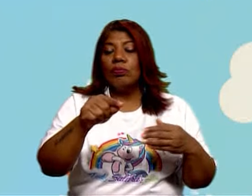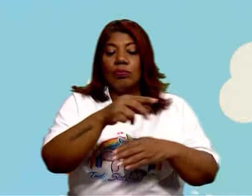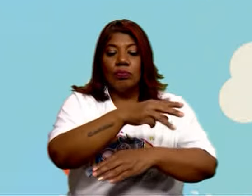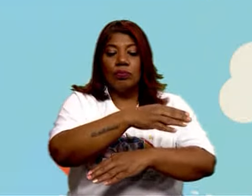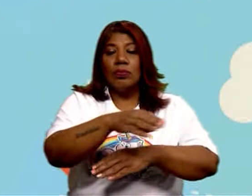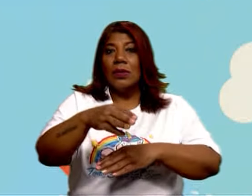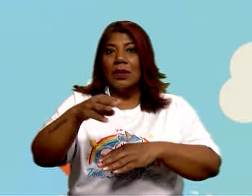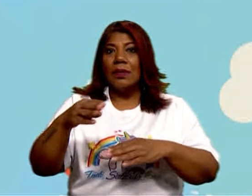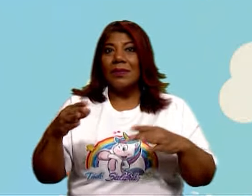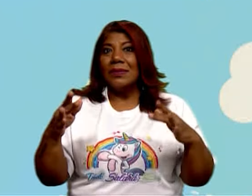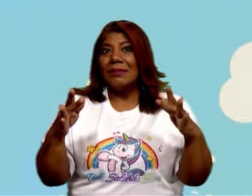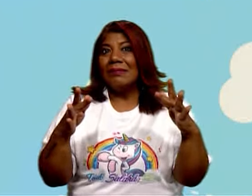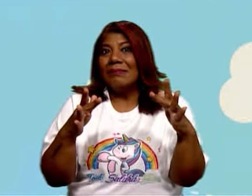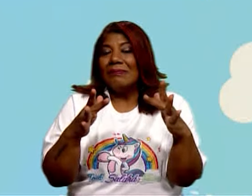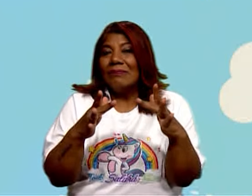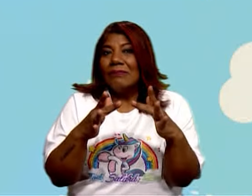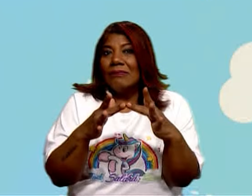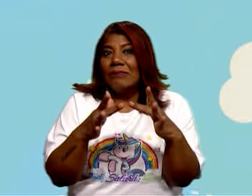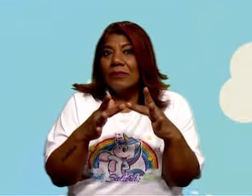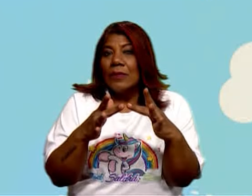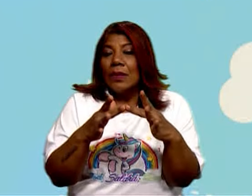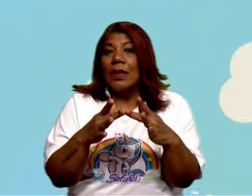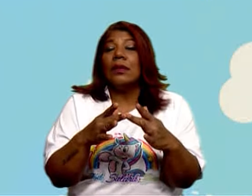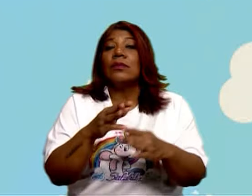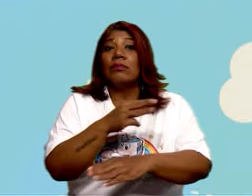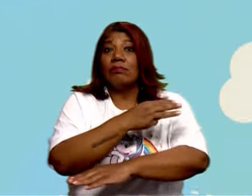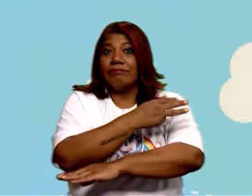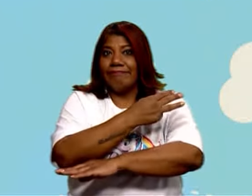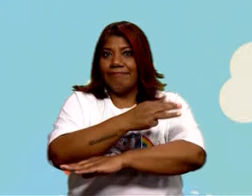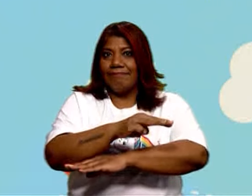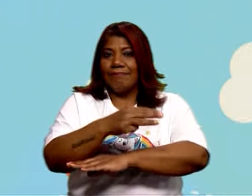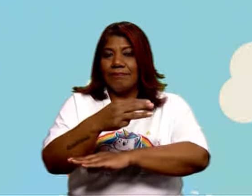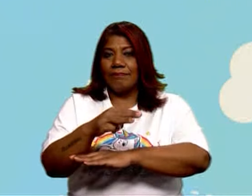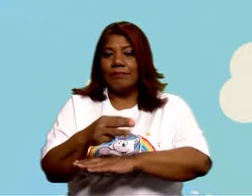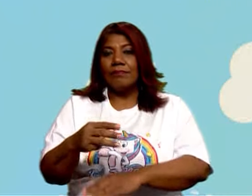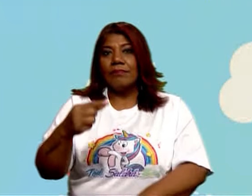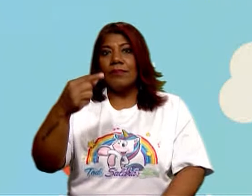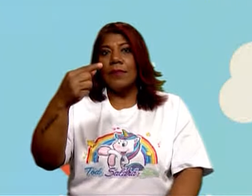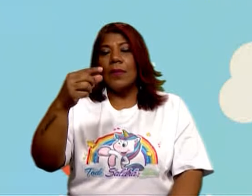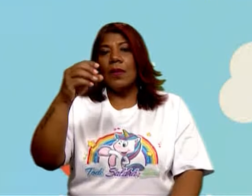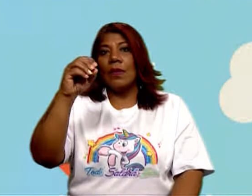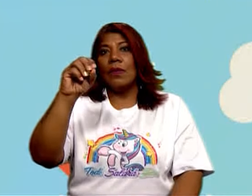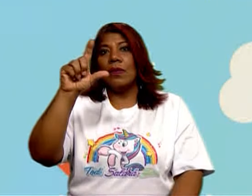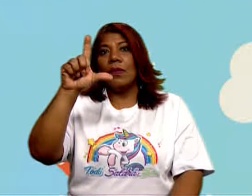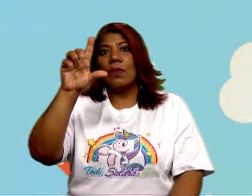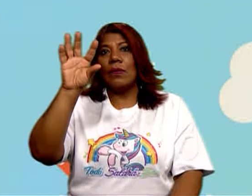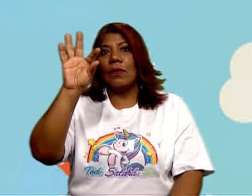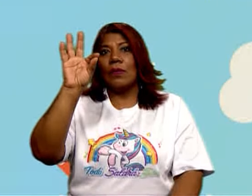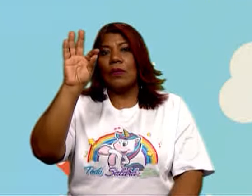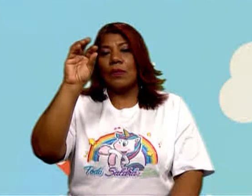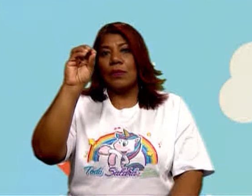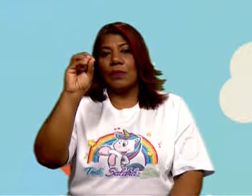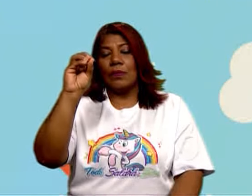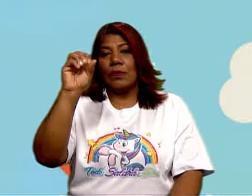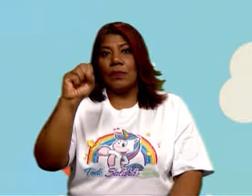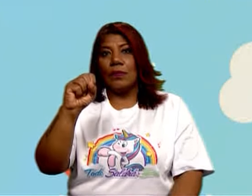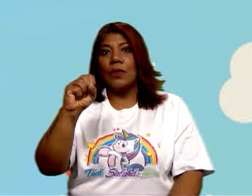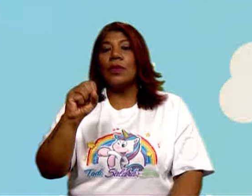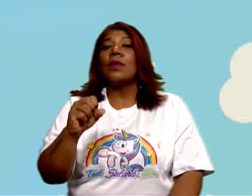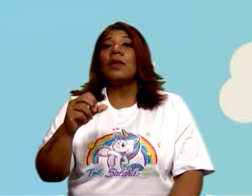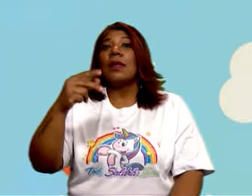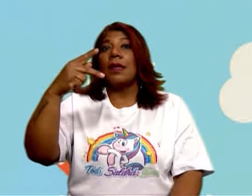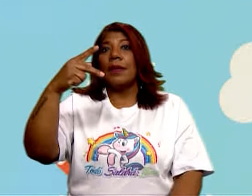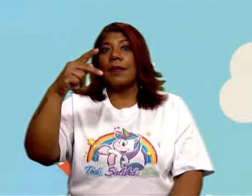en contacto directamente con el mar. ¿Cuáles son estos? Los golfos, las bahías, las penínsulas, las